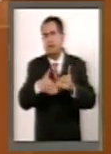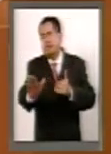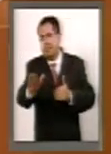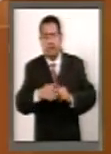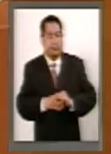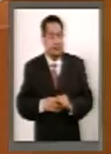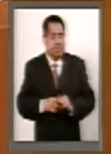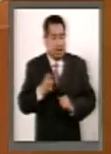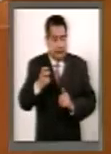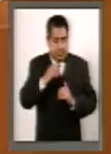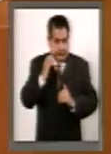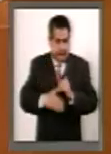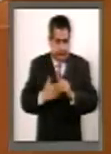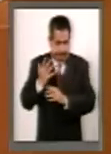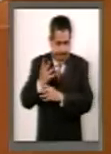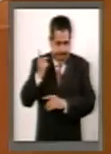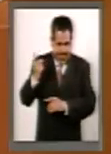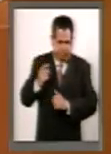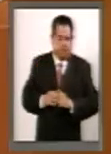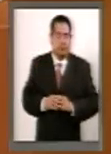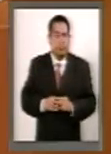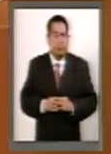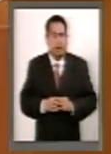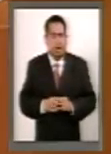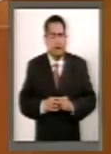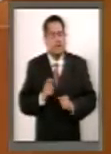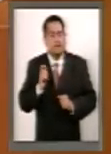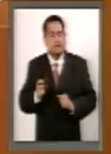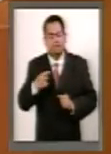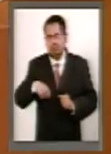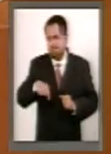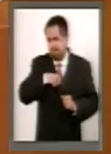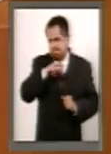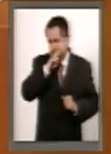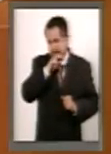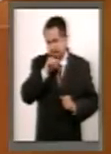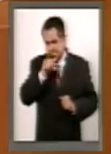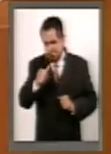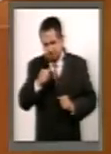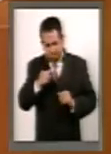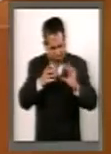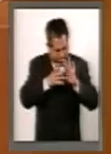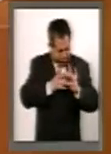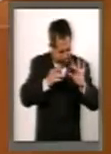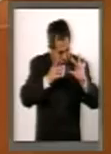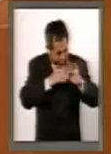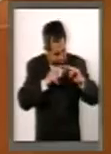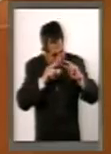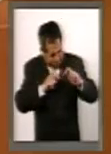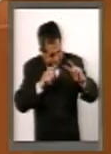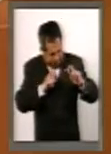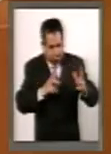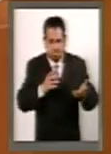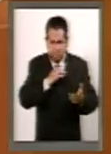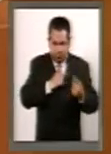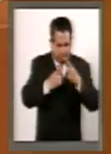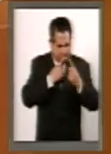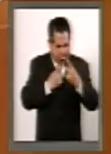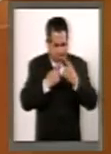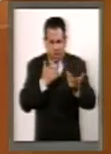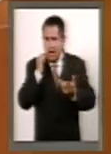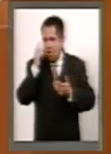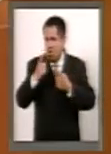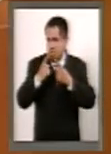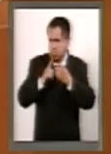la cita. No temamos entonces al análisis ni a la discusión de nuestros